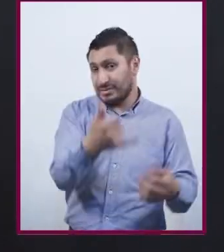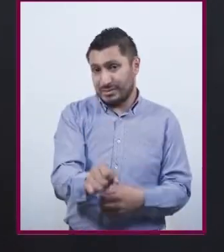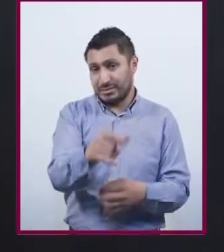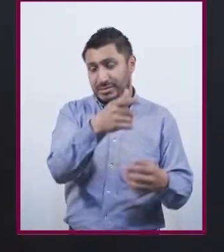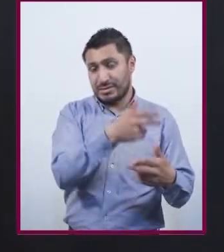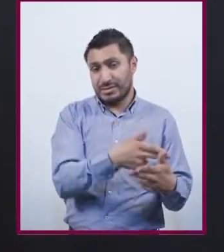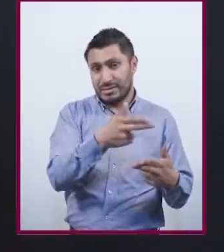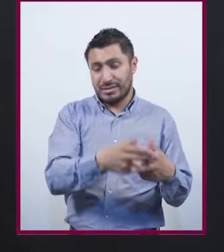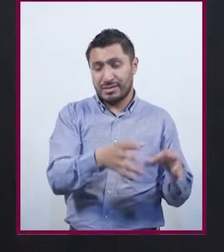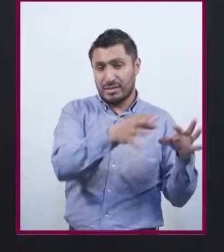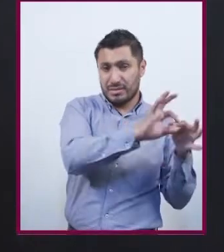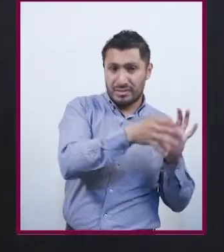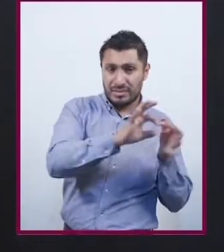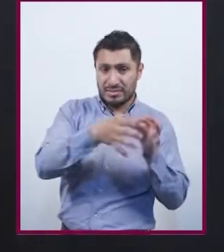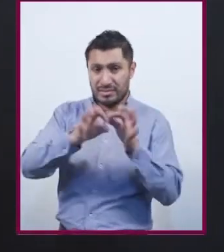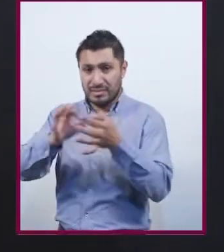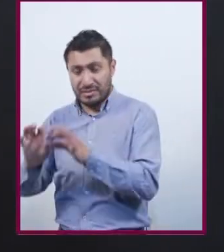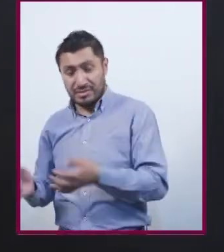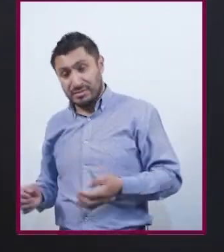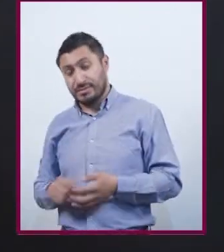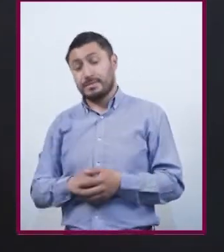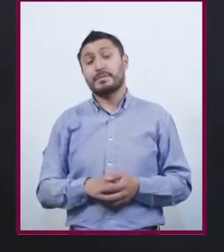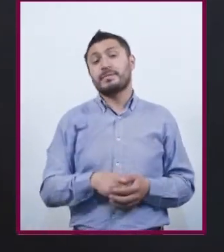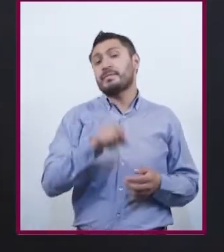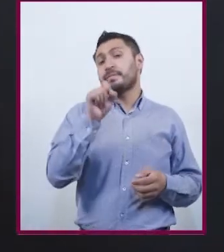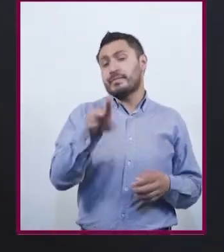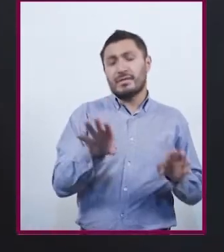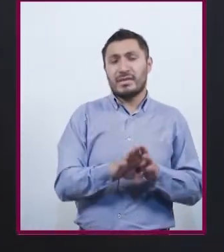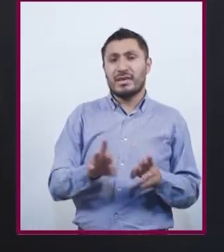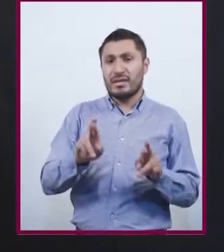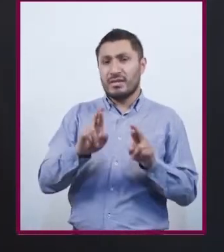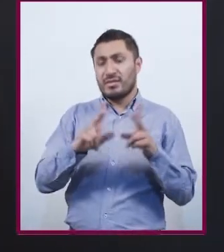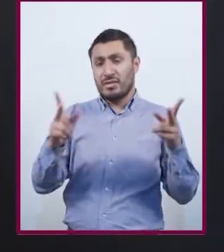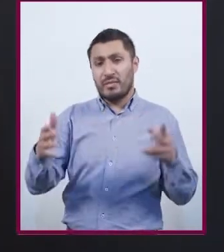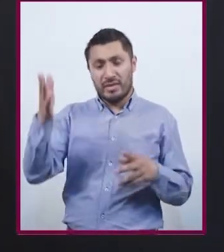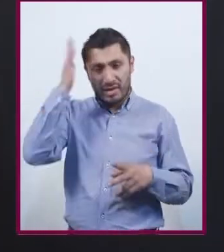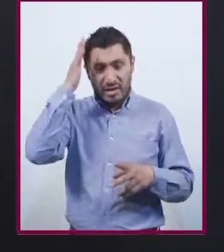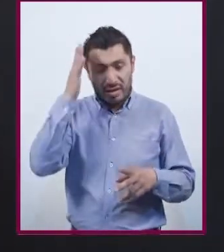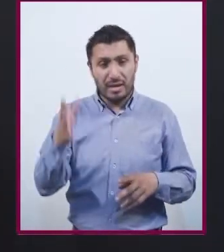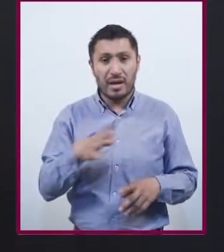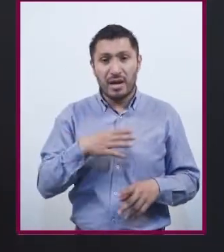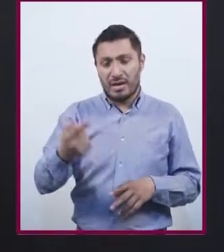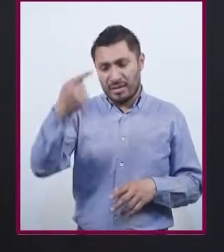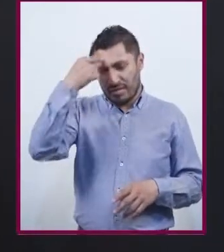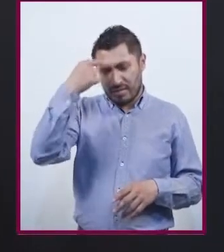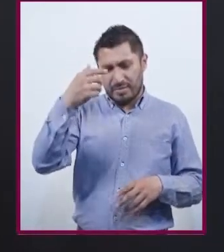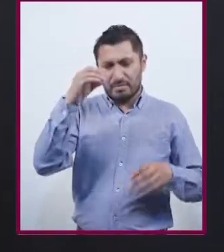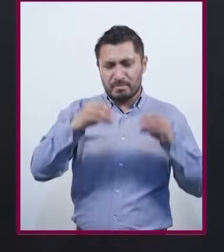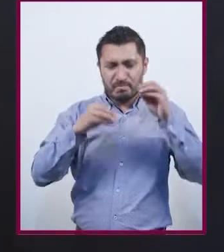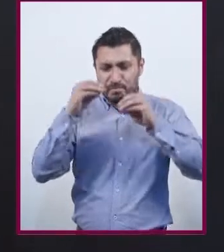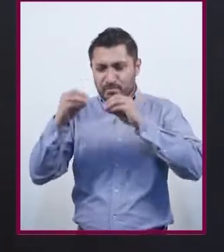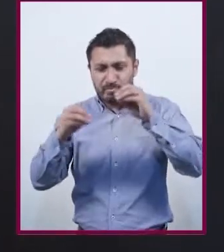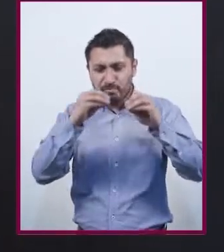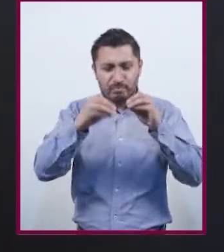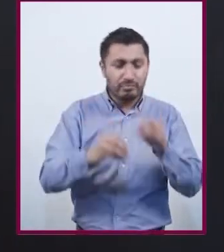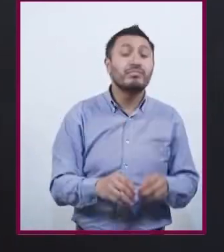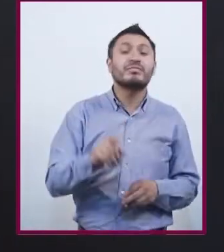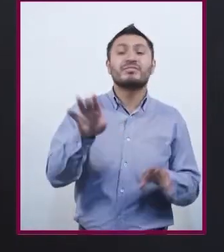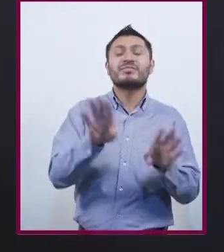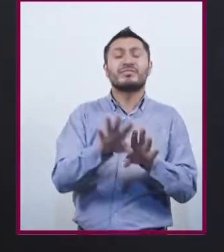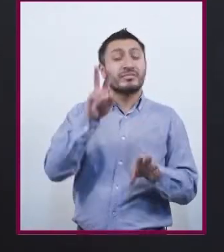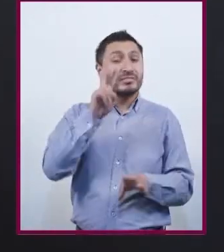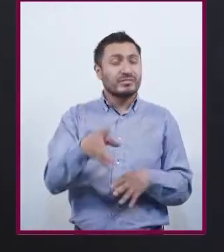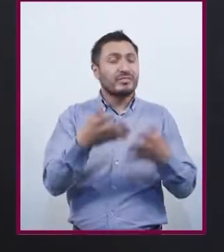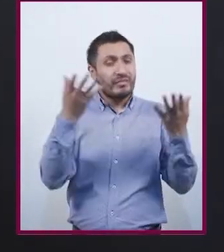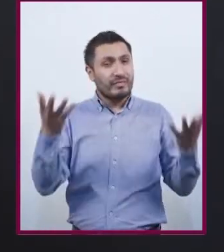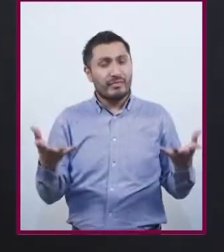eslabones, hasta conseguir una cadena completa. También como un rompecabezas que nuestras mentes se dedican a armar.